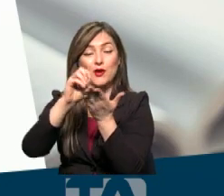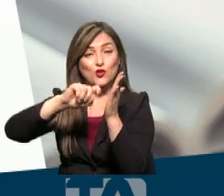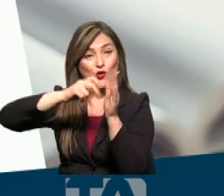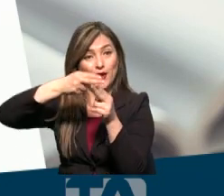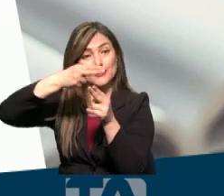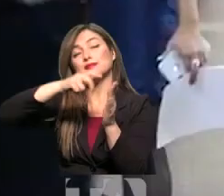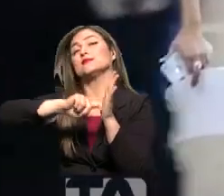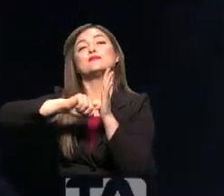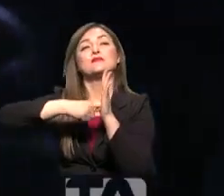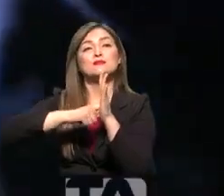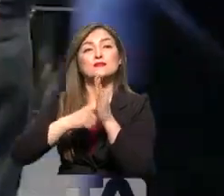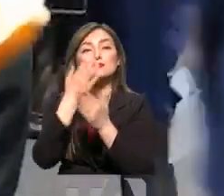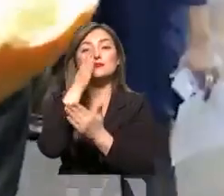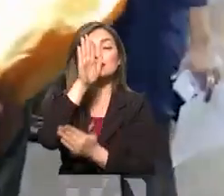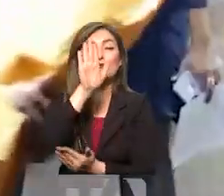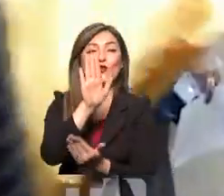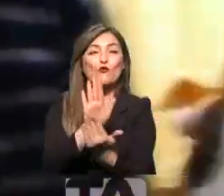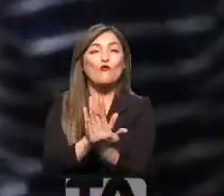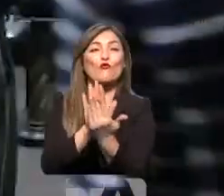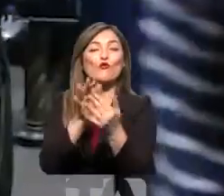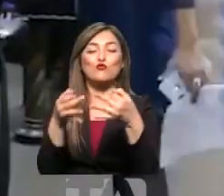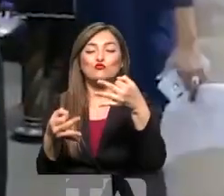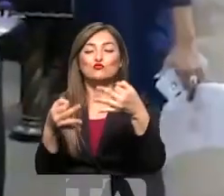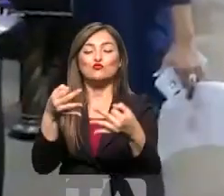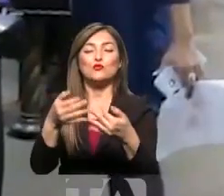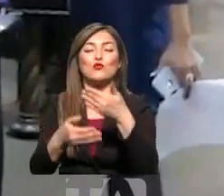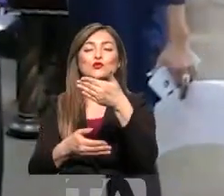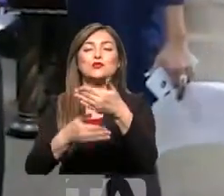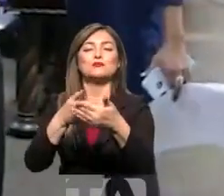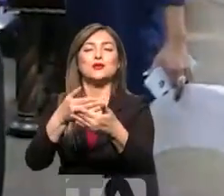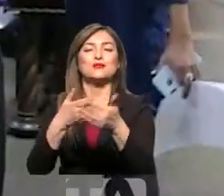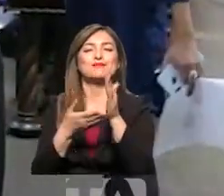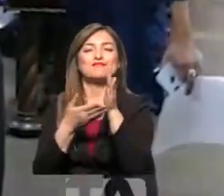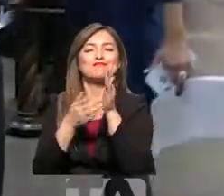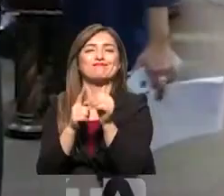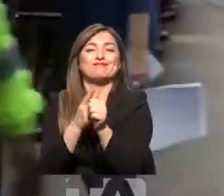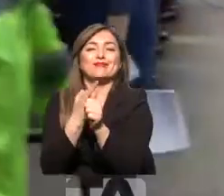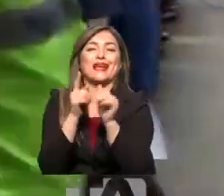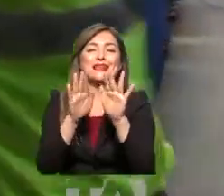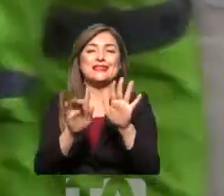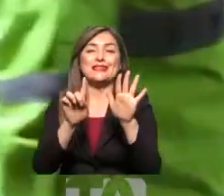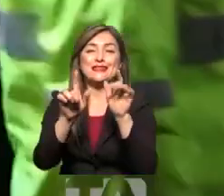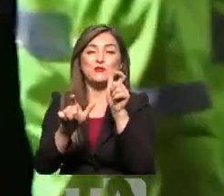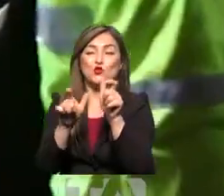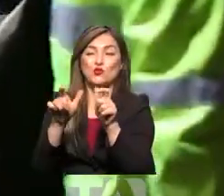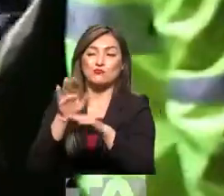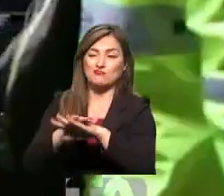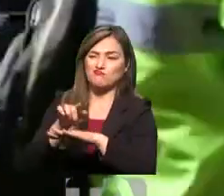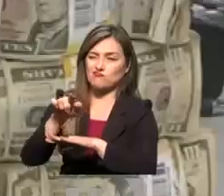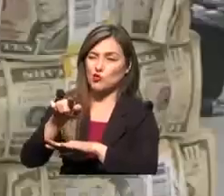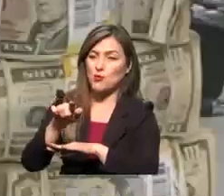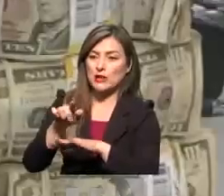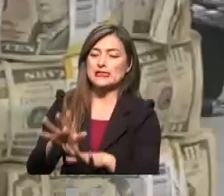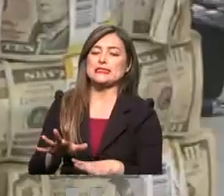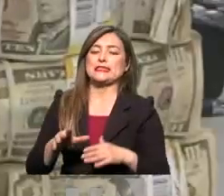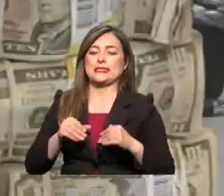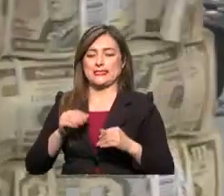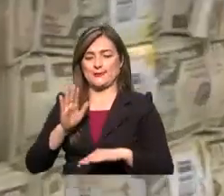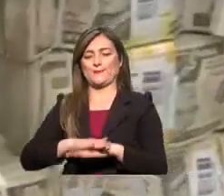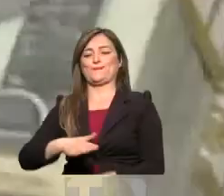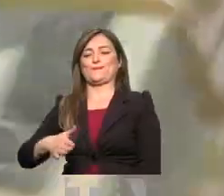a la justicia en una audiencia de procedimiento abreviado, es decir, es el primero de los 16 procesados en el caso en asumir